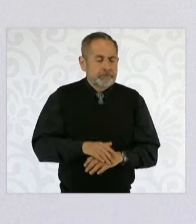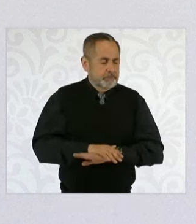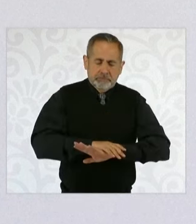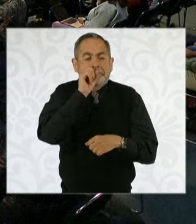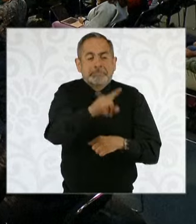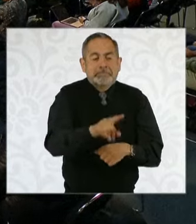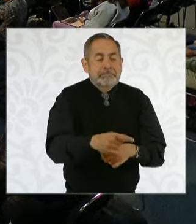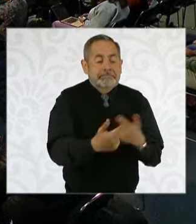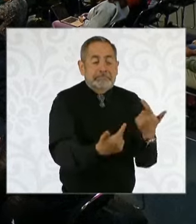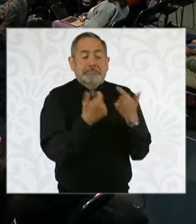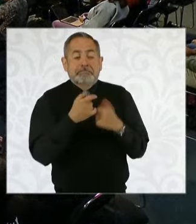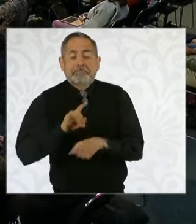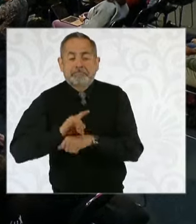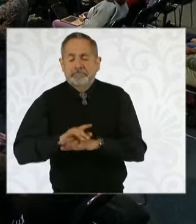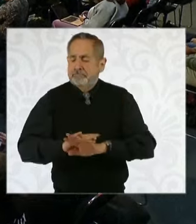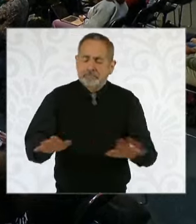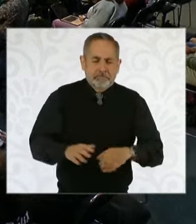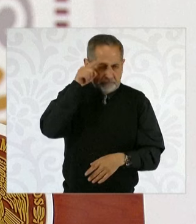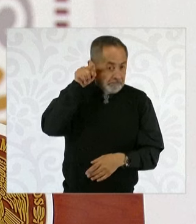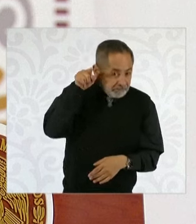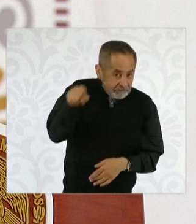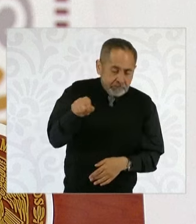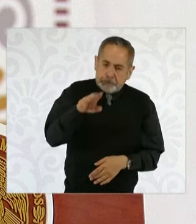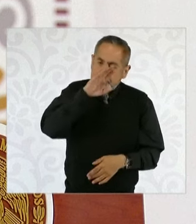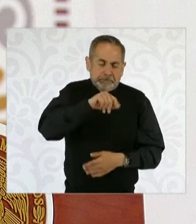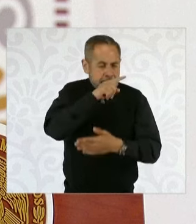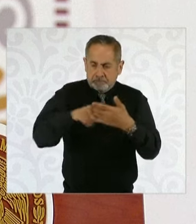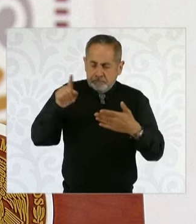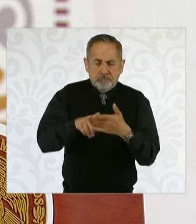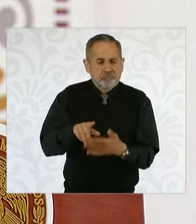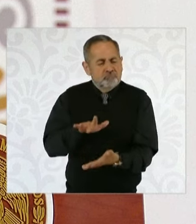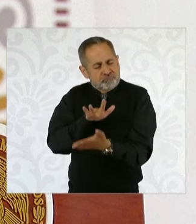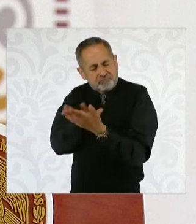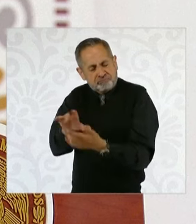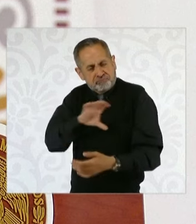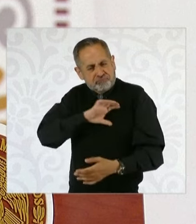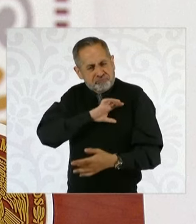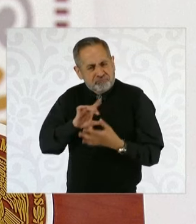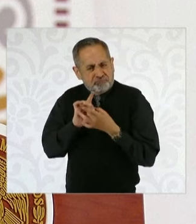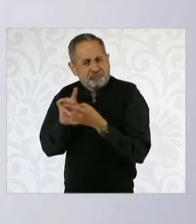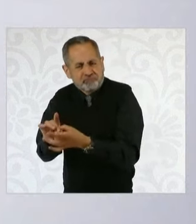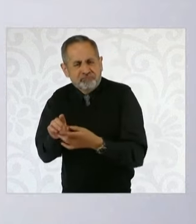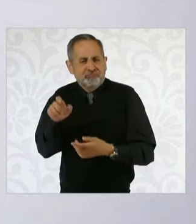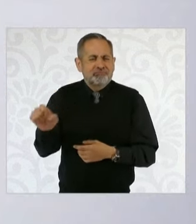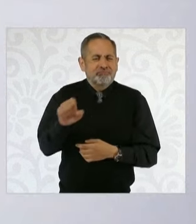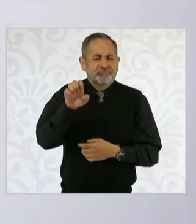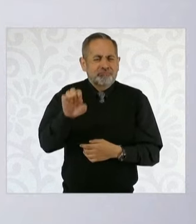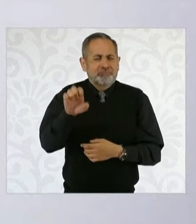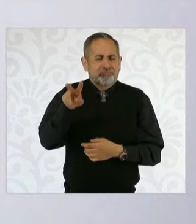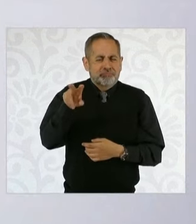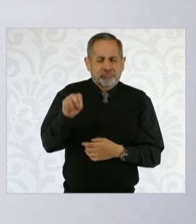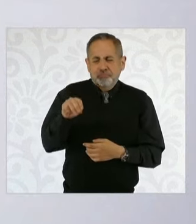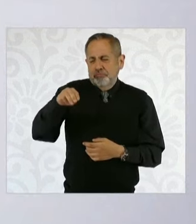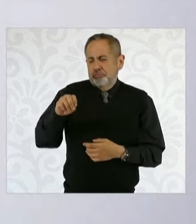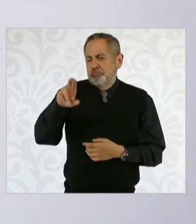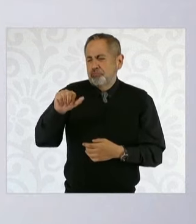facultades para interponer recursos constitucionales la oposición rechaza la enmienda que determinó la elección de magistrados por voto Popular a partir de